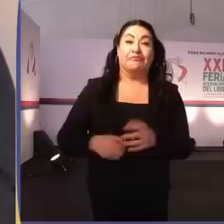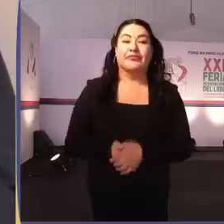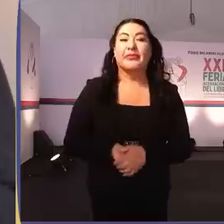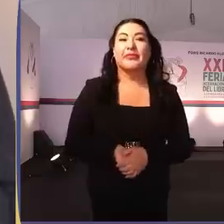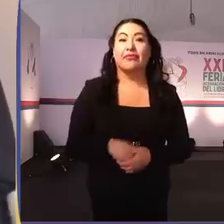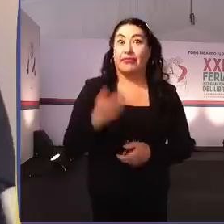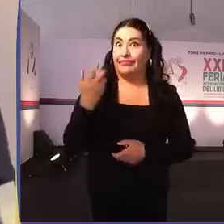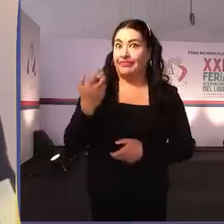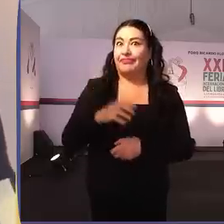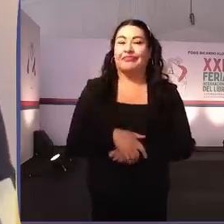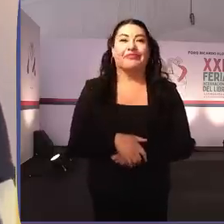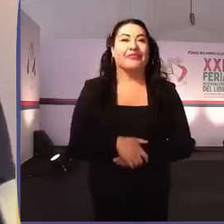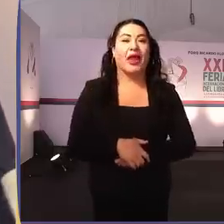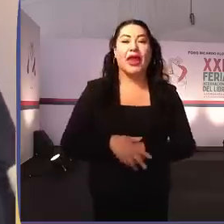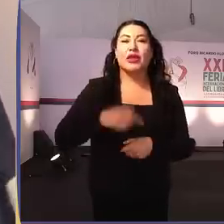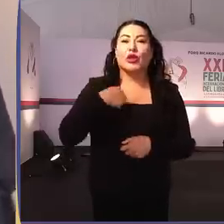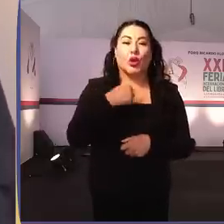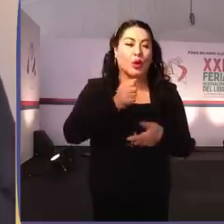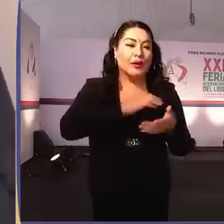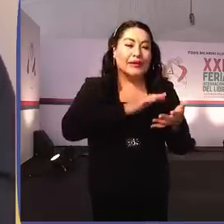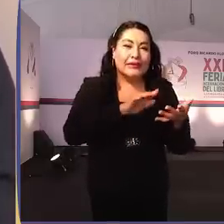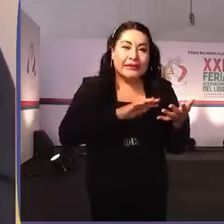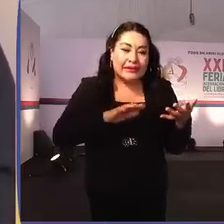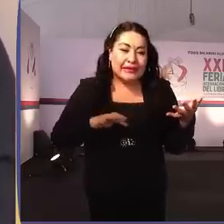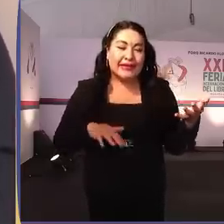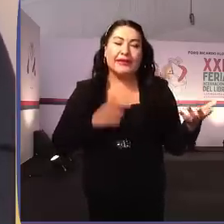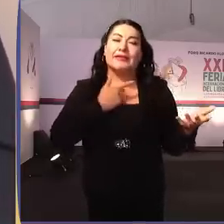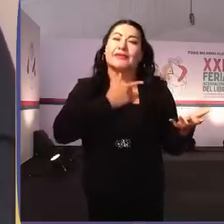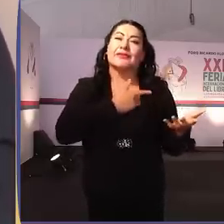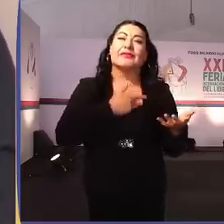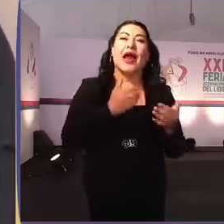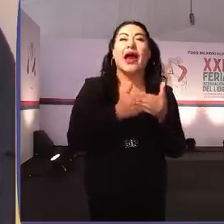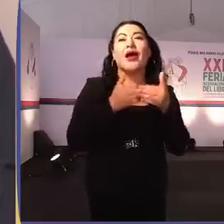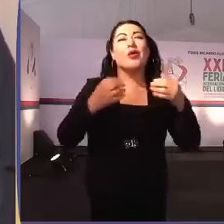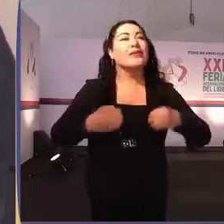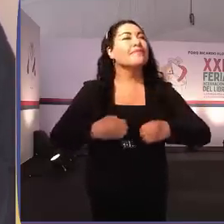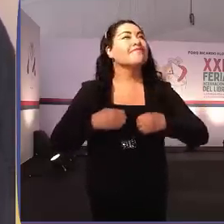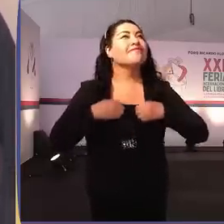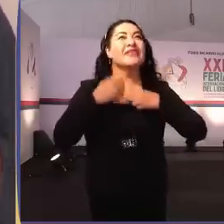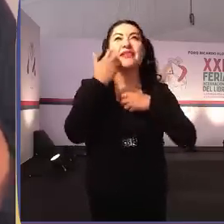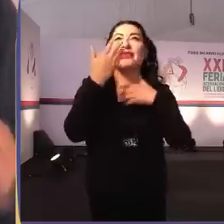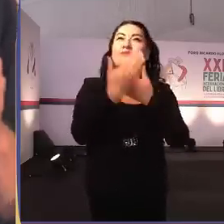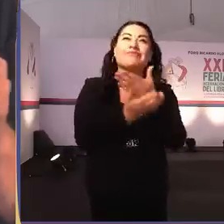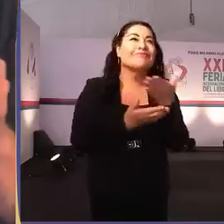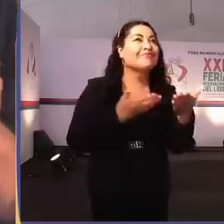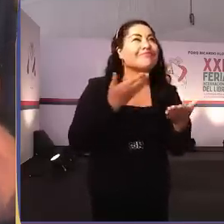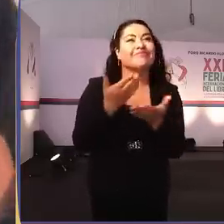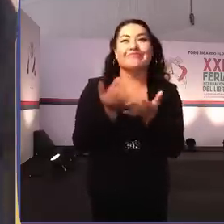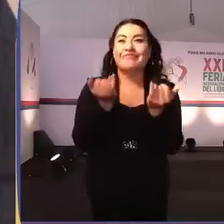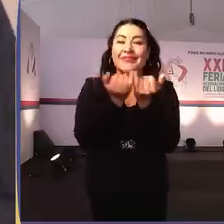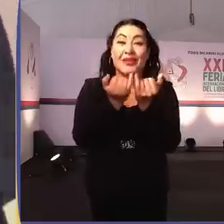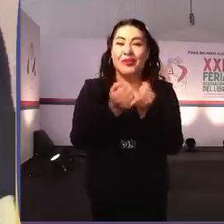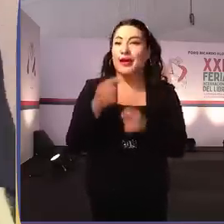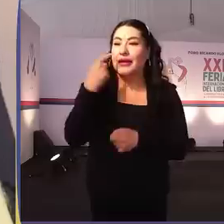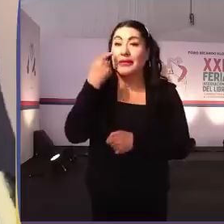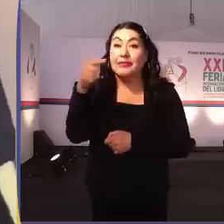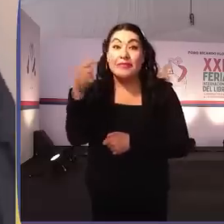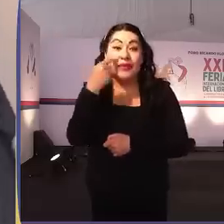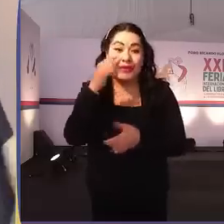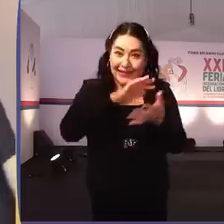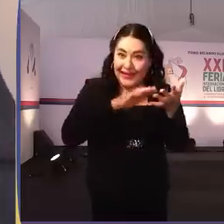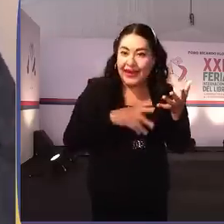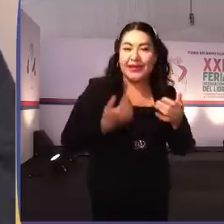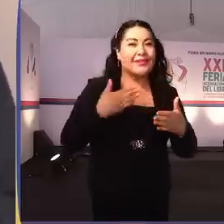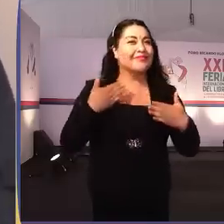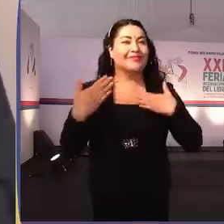desde entonces el amor por la lectura me acompaña y he querido toda mi vida compartirlo, decirle, oye, es muy divertido. Y